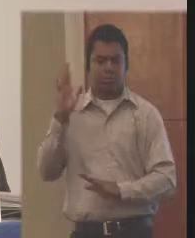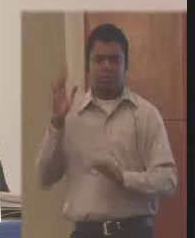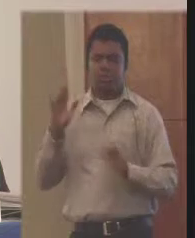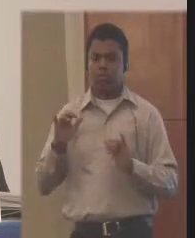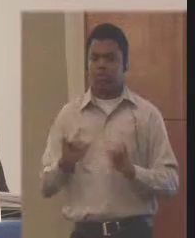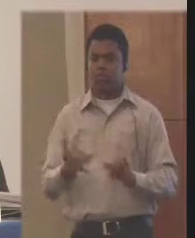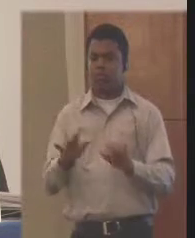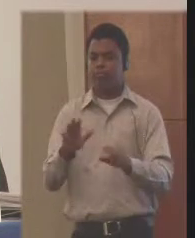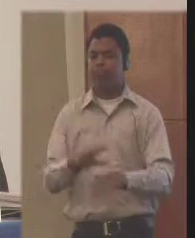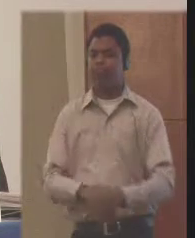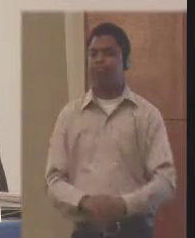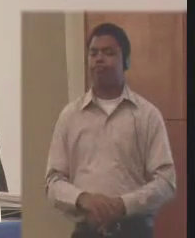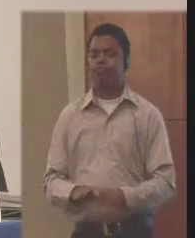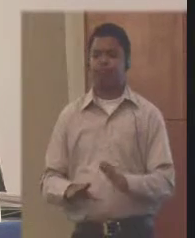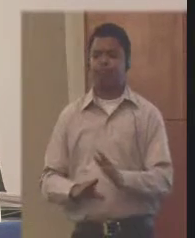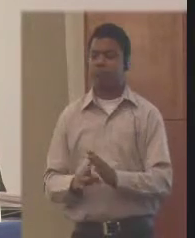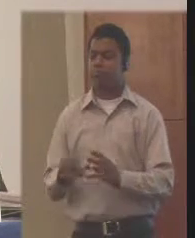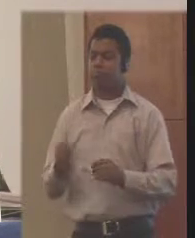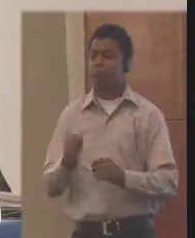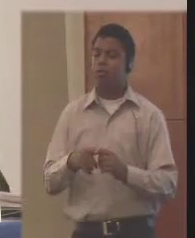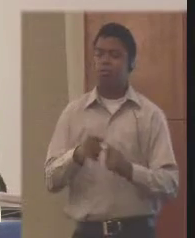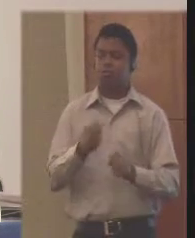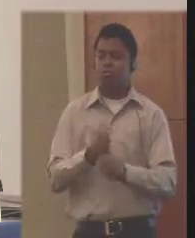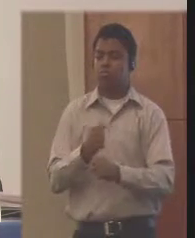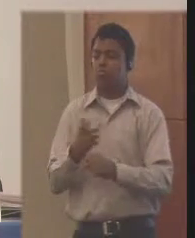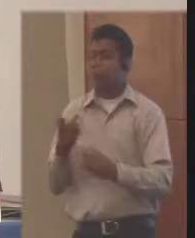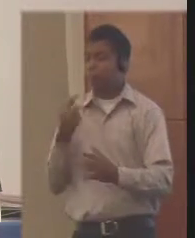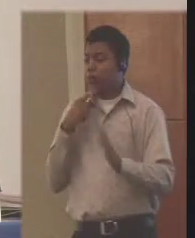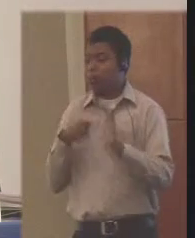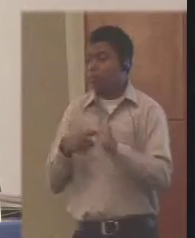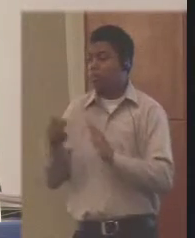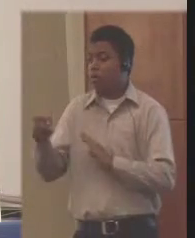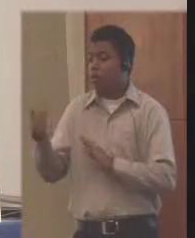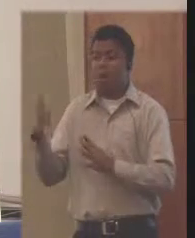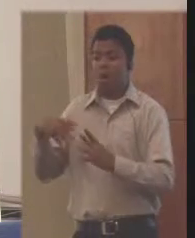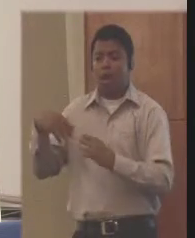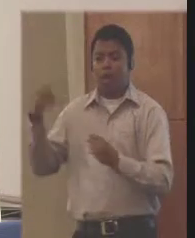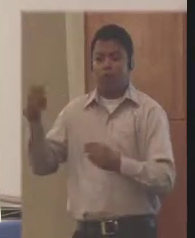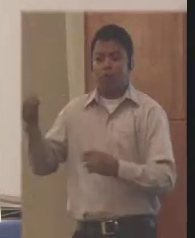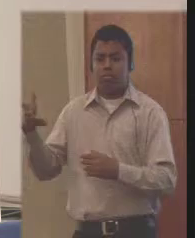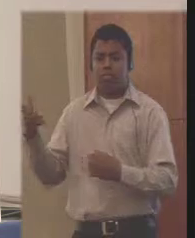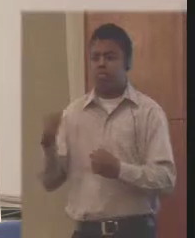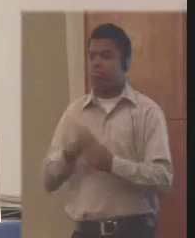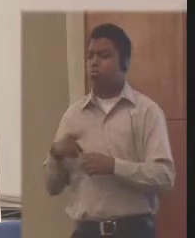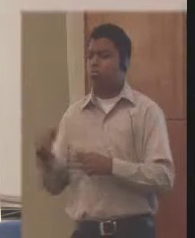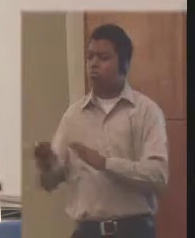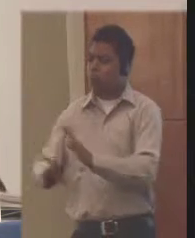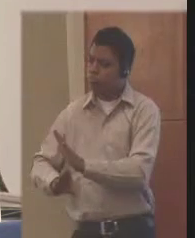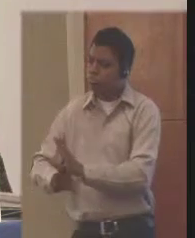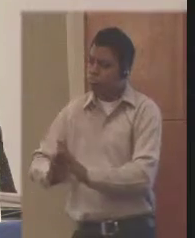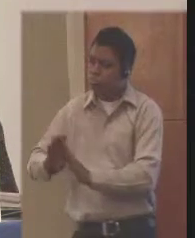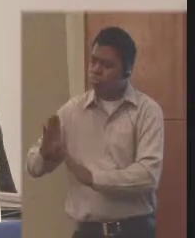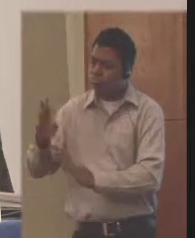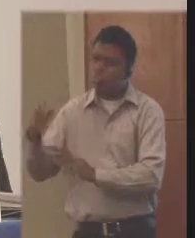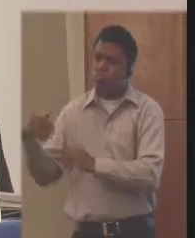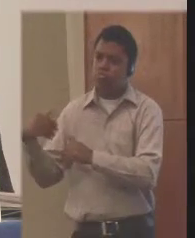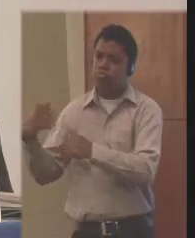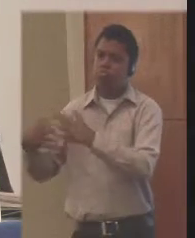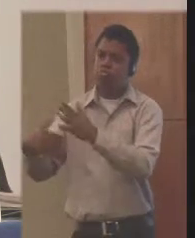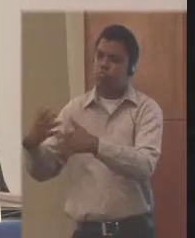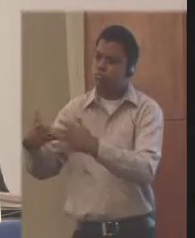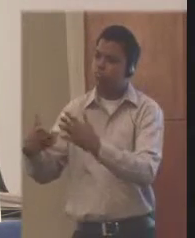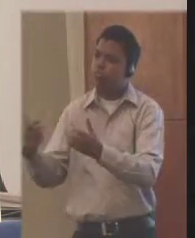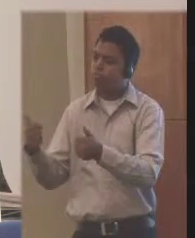que lo sucedido en Japón nos muestra esos procesos de escalar y de trascender muchas veces esas realidades individuales